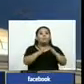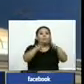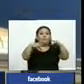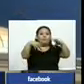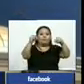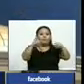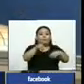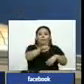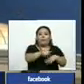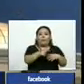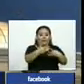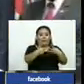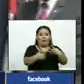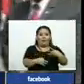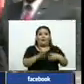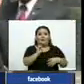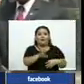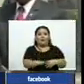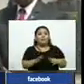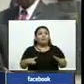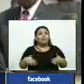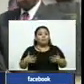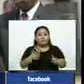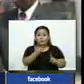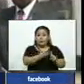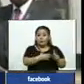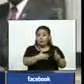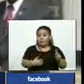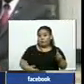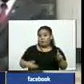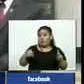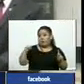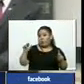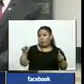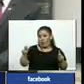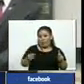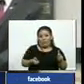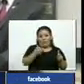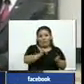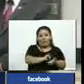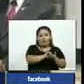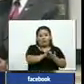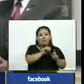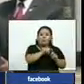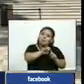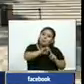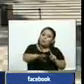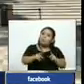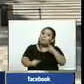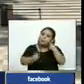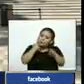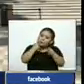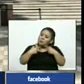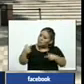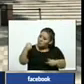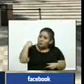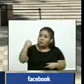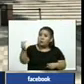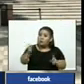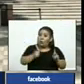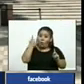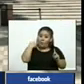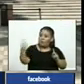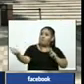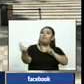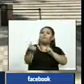Legislativo. Tras el encuentro, el presidente interino de Venezuela, Juan Guaidó, resaltó la importancia de la visita de Mark Lowcock al